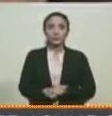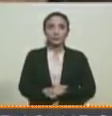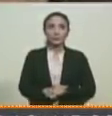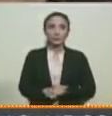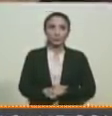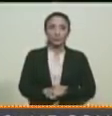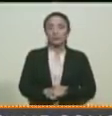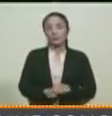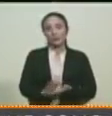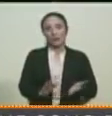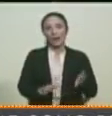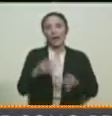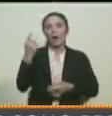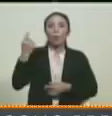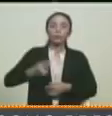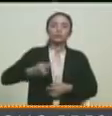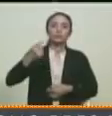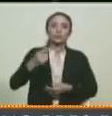y enjuiciados.